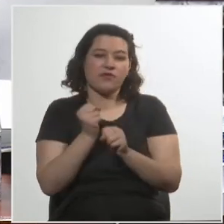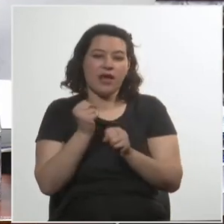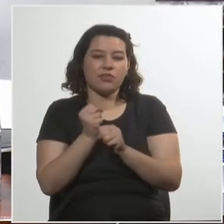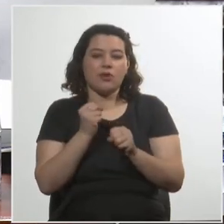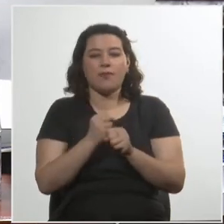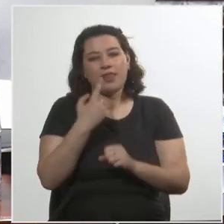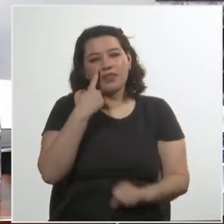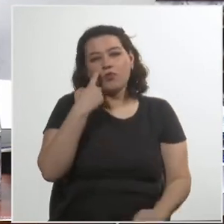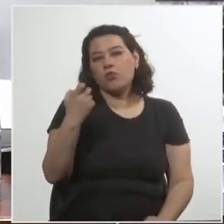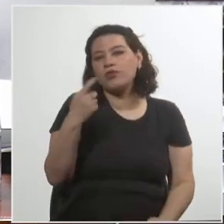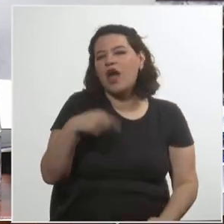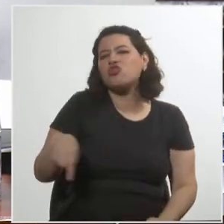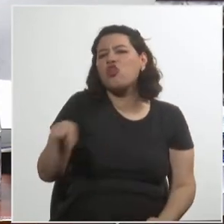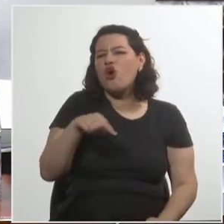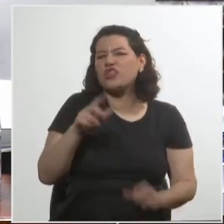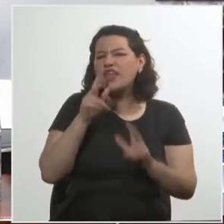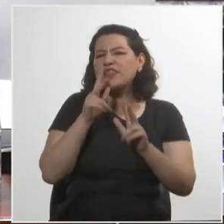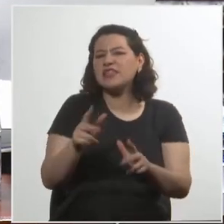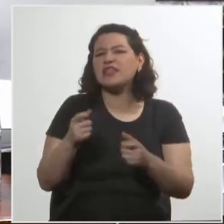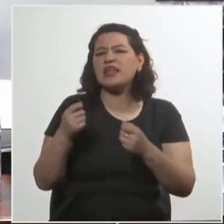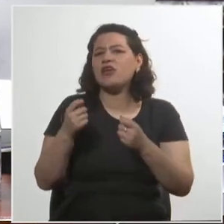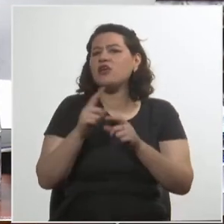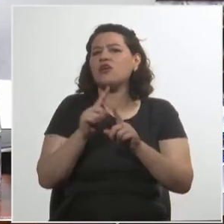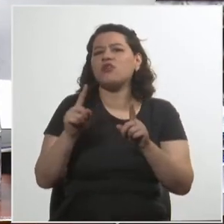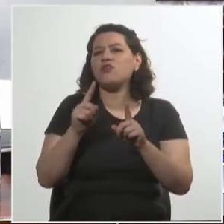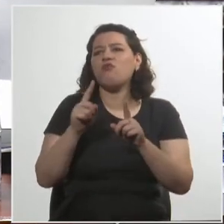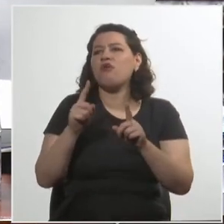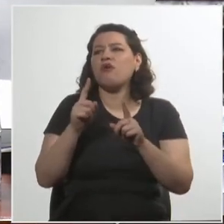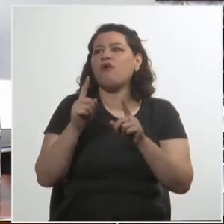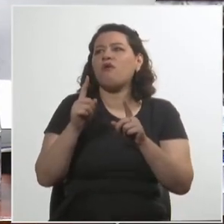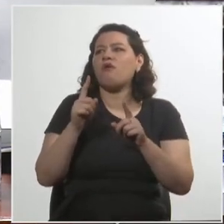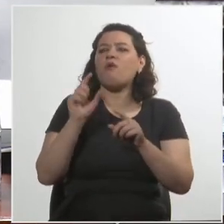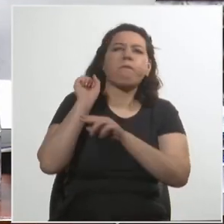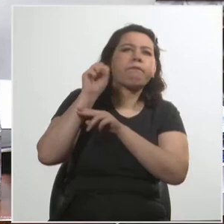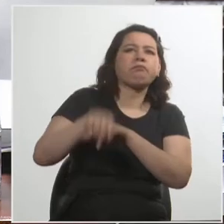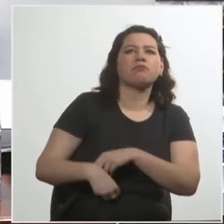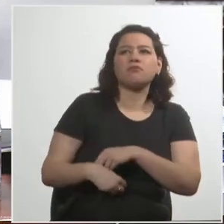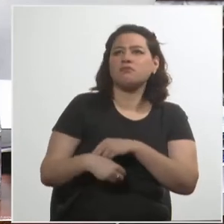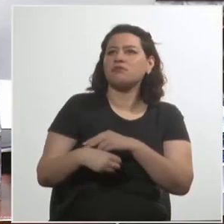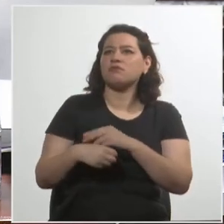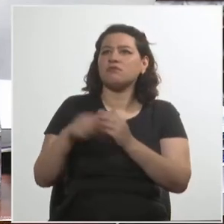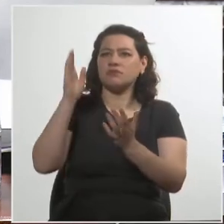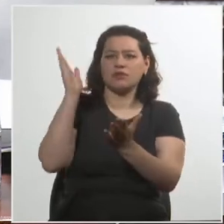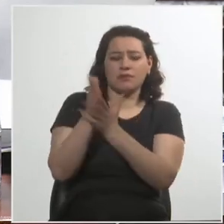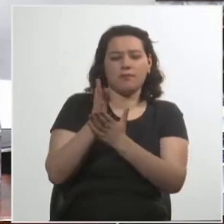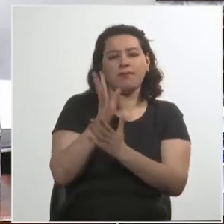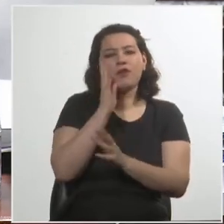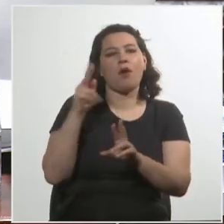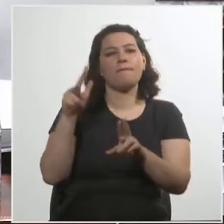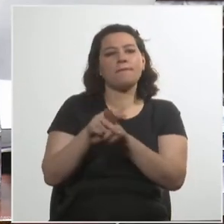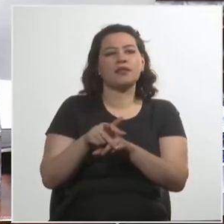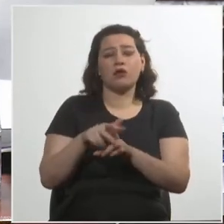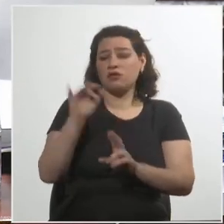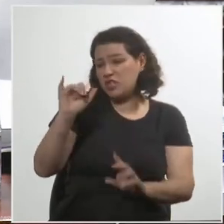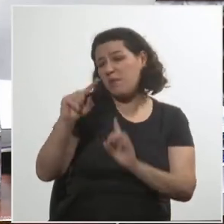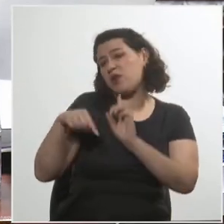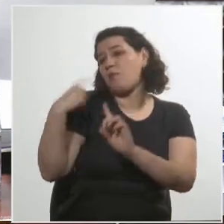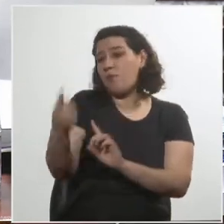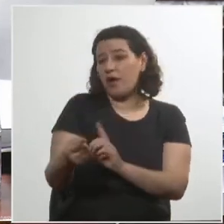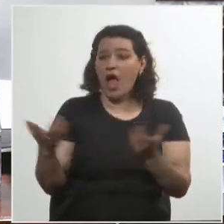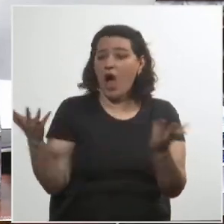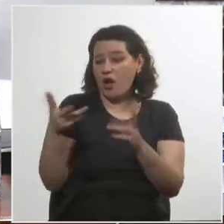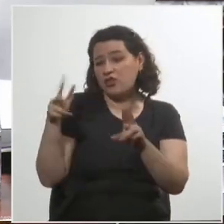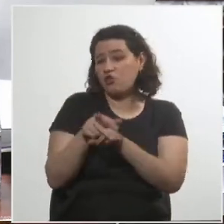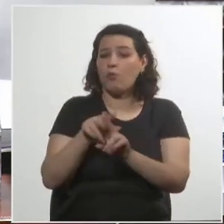que veamos donde dice que se niega el terrorismo de estado Perdón me están interrumpiendo Sí pero después ahora